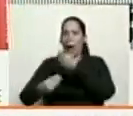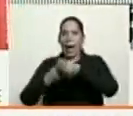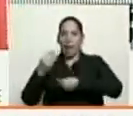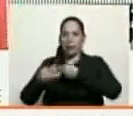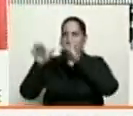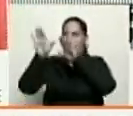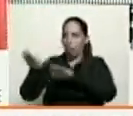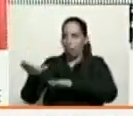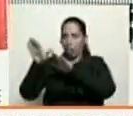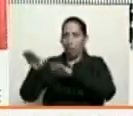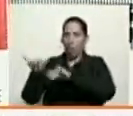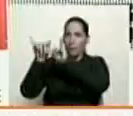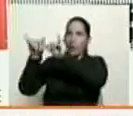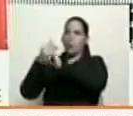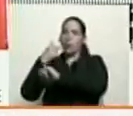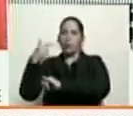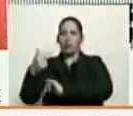dicen.